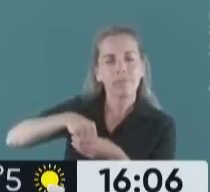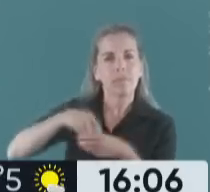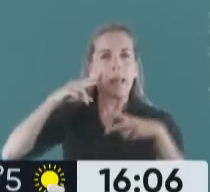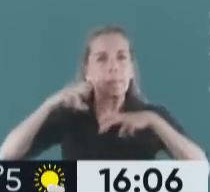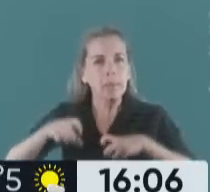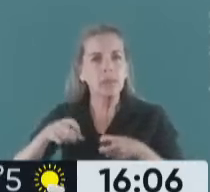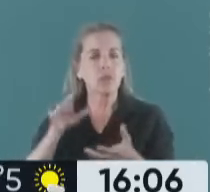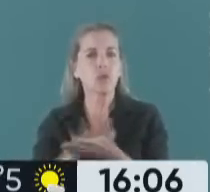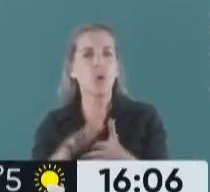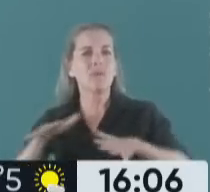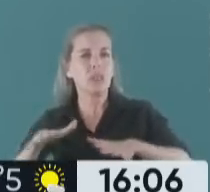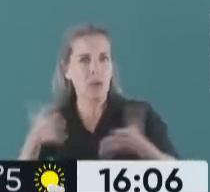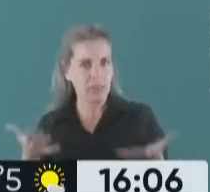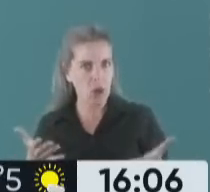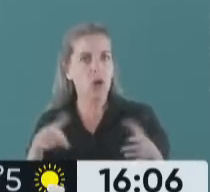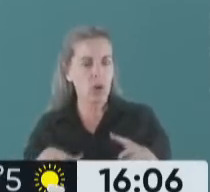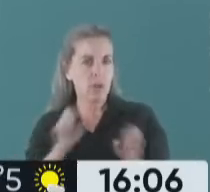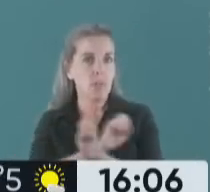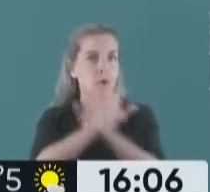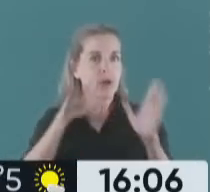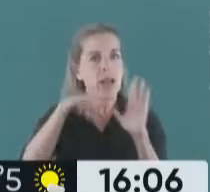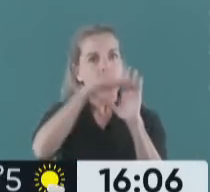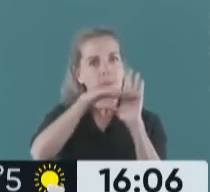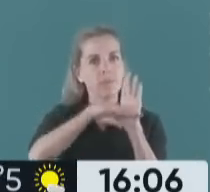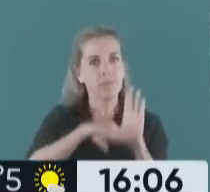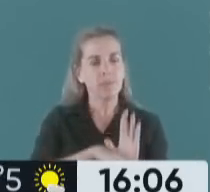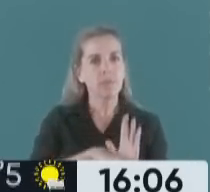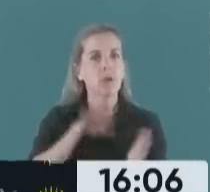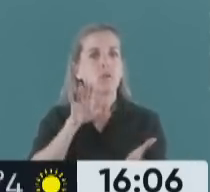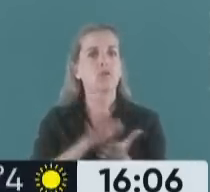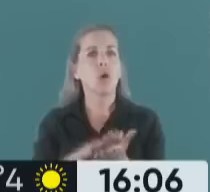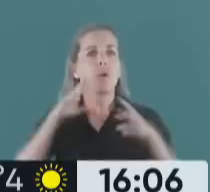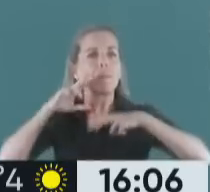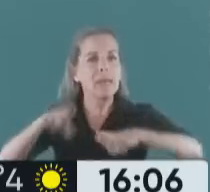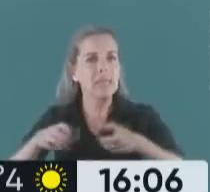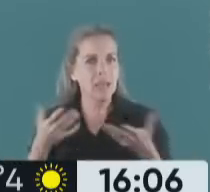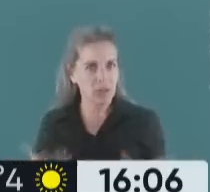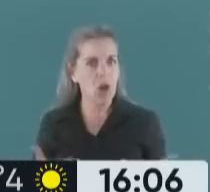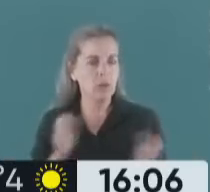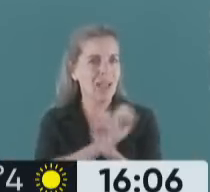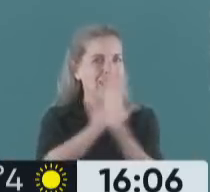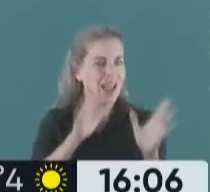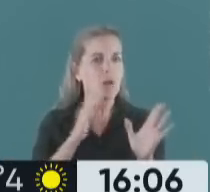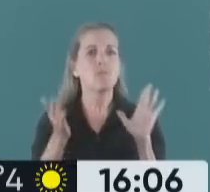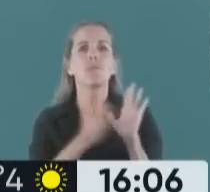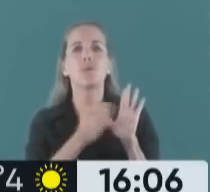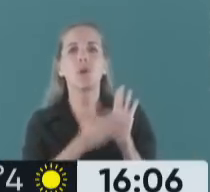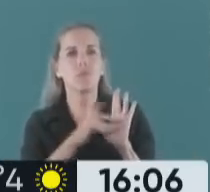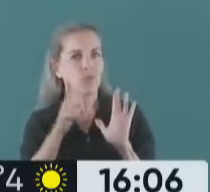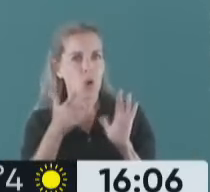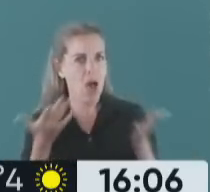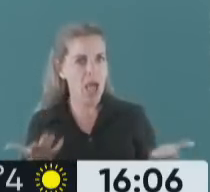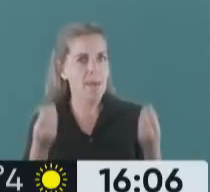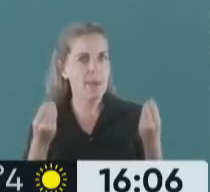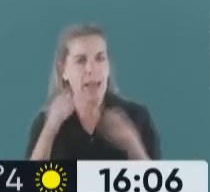claramente expuesto hoy en los fundamentos de la causa, donde en varias oportunidades queda claro que no hay ninguna prueba para que esté allí la